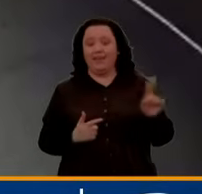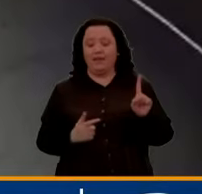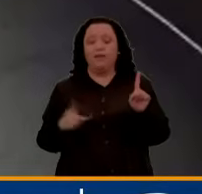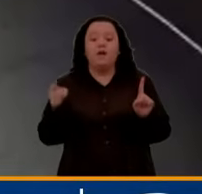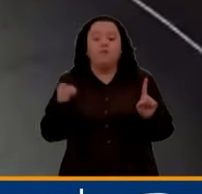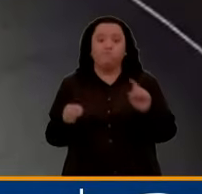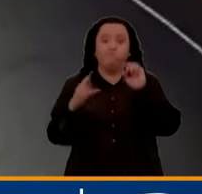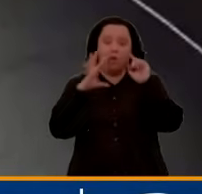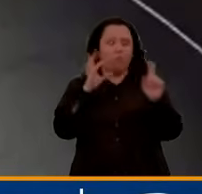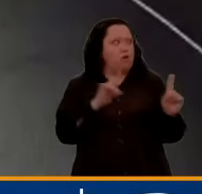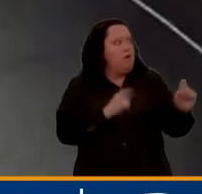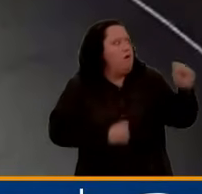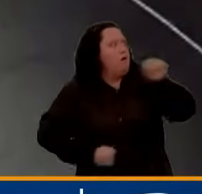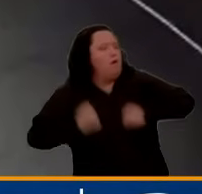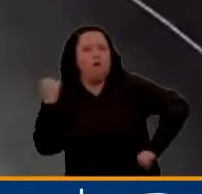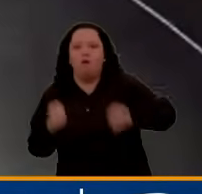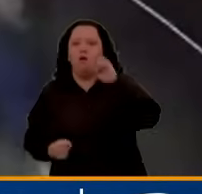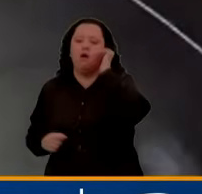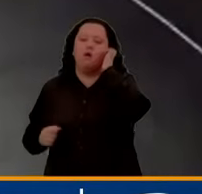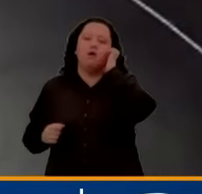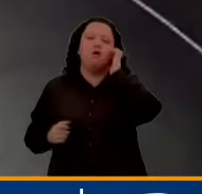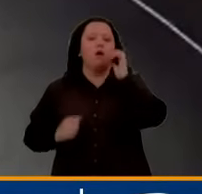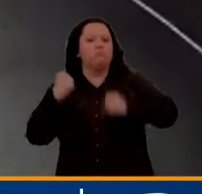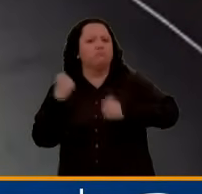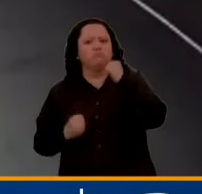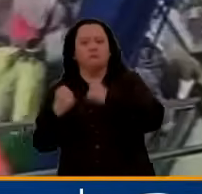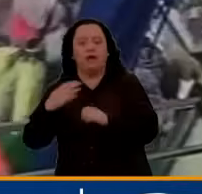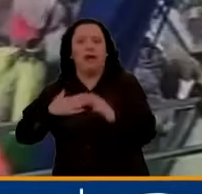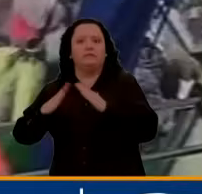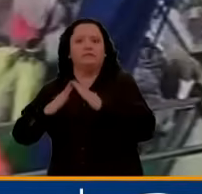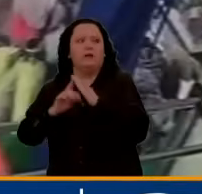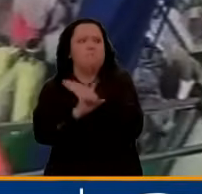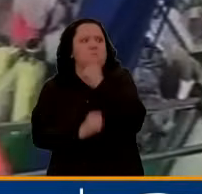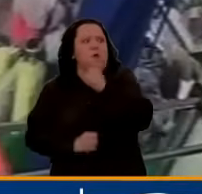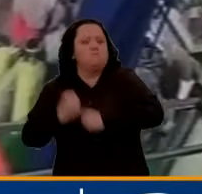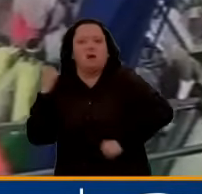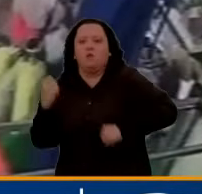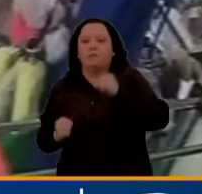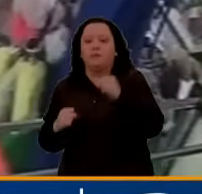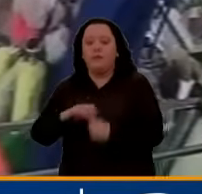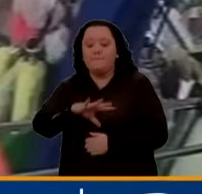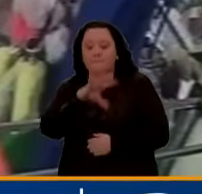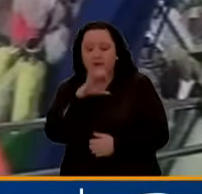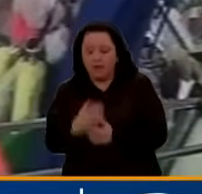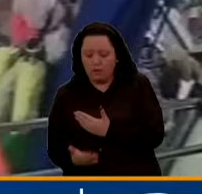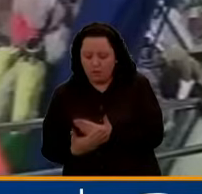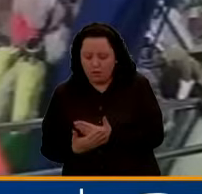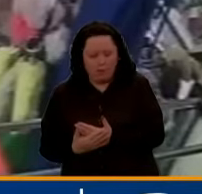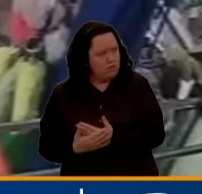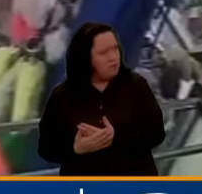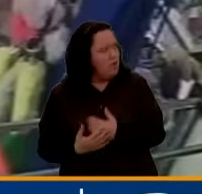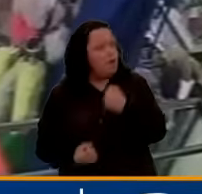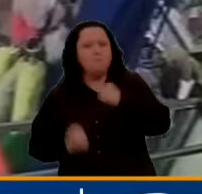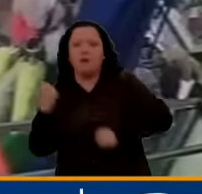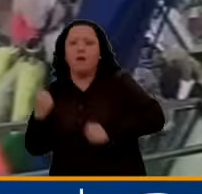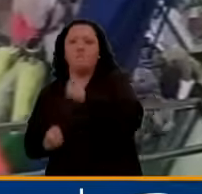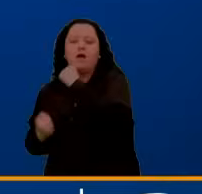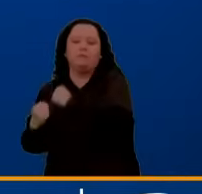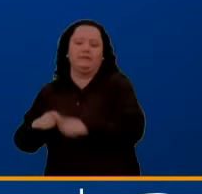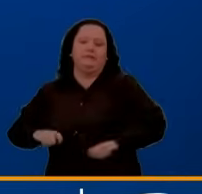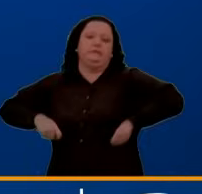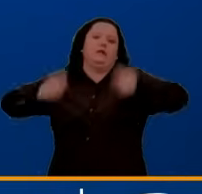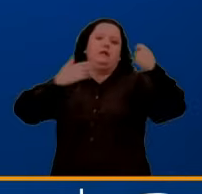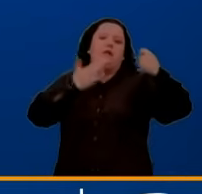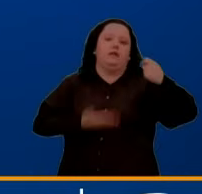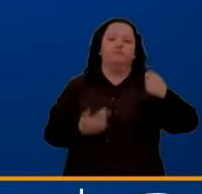social sale corriendo a refugiarse en su vivienda, pues asegura él que su perro lo salvó. ¿Qué dicen las autoridades? Que ya